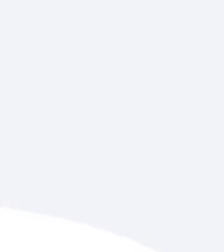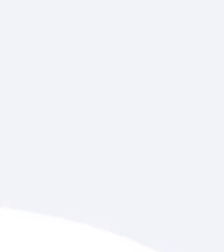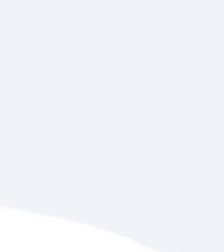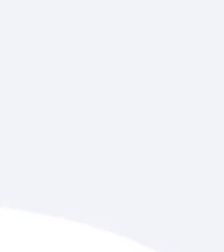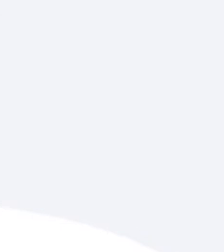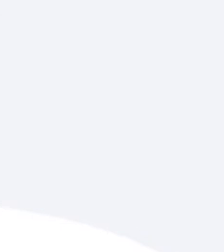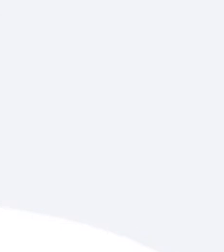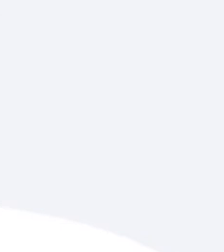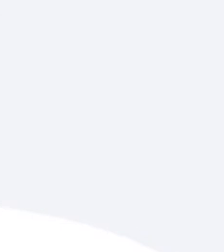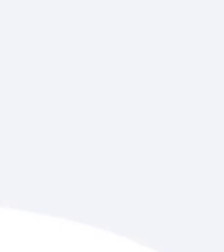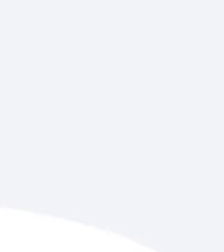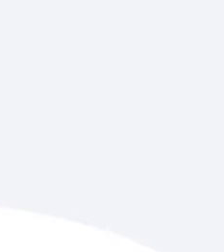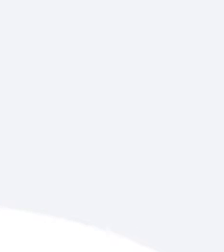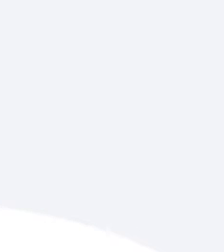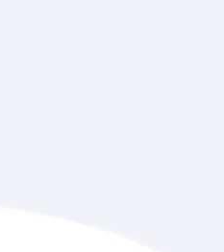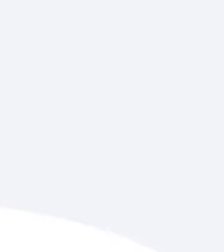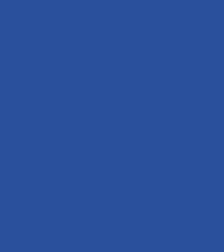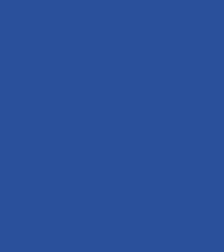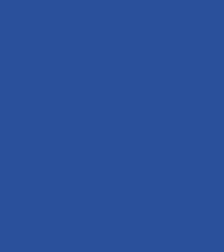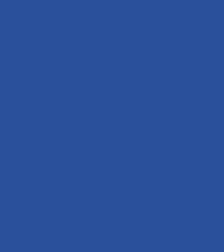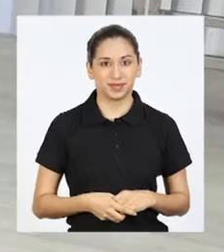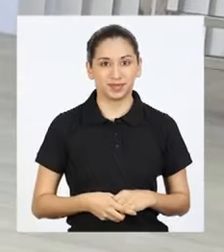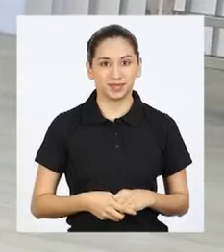Tercer y cuarto grado de secundaria.